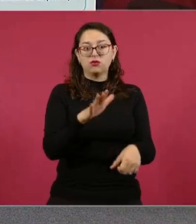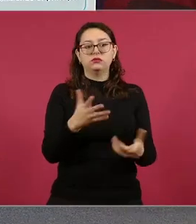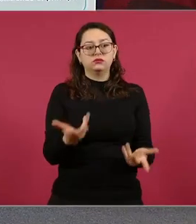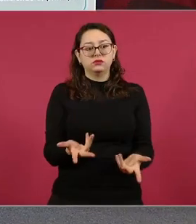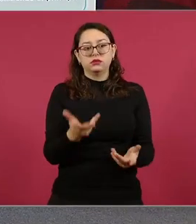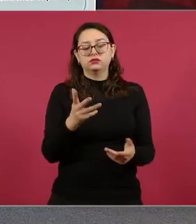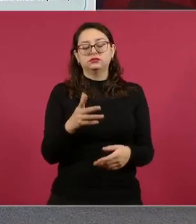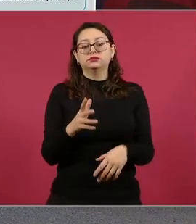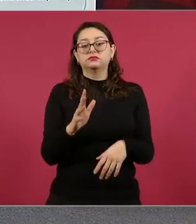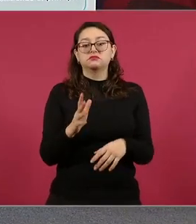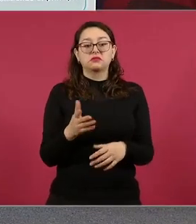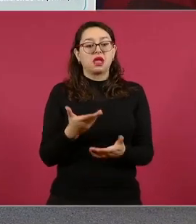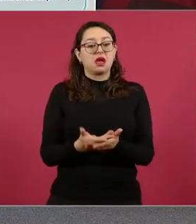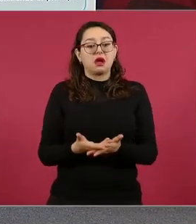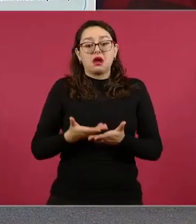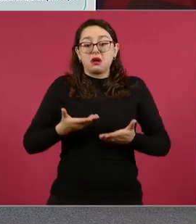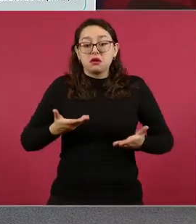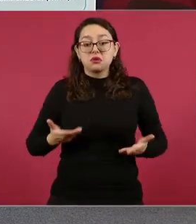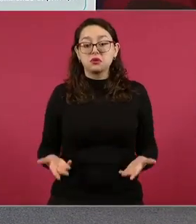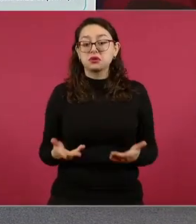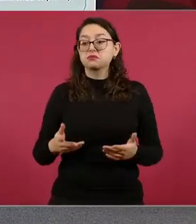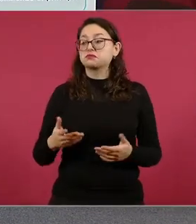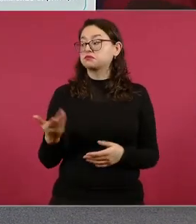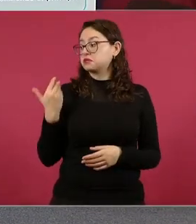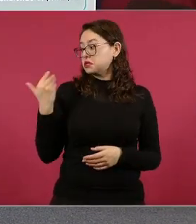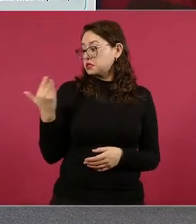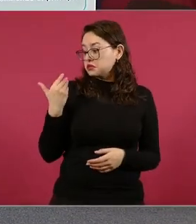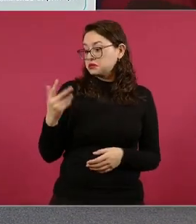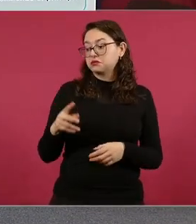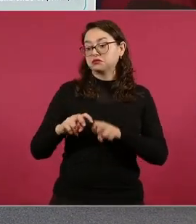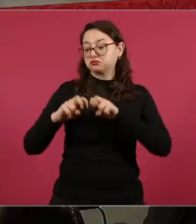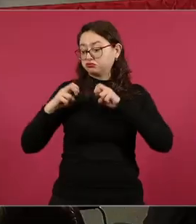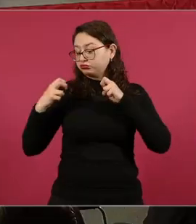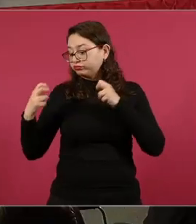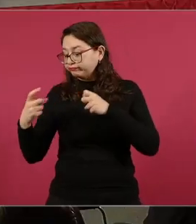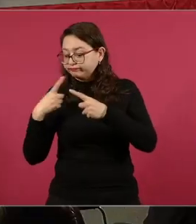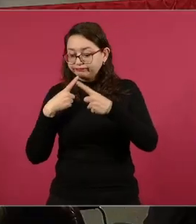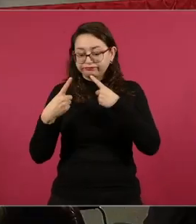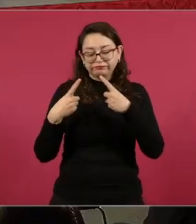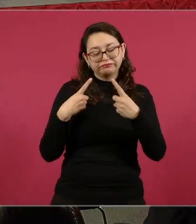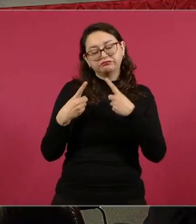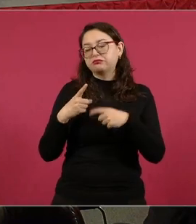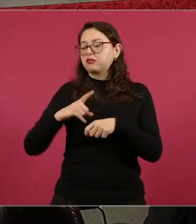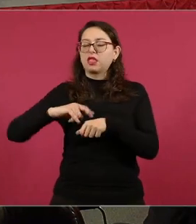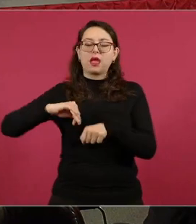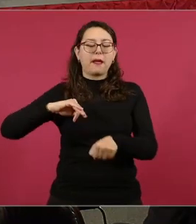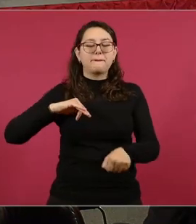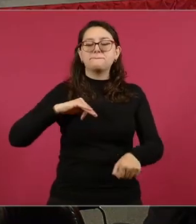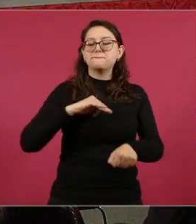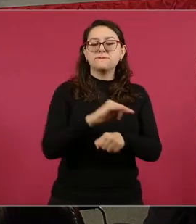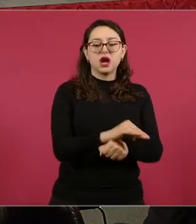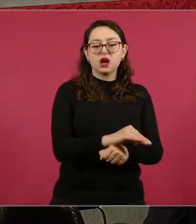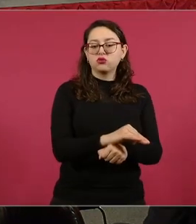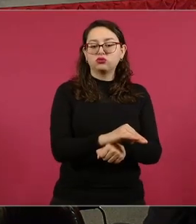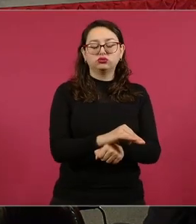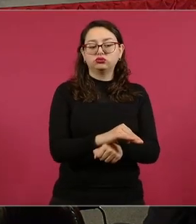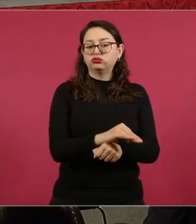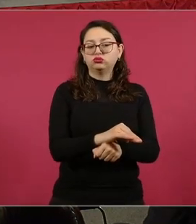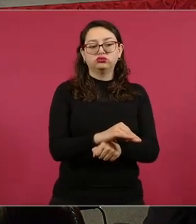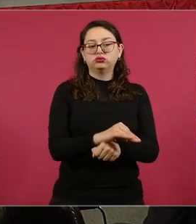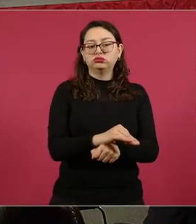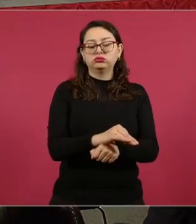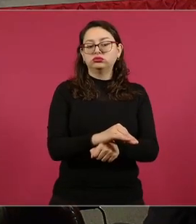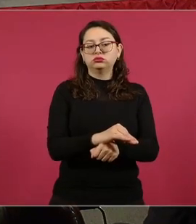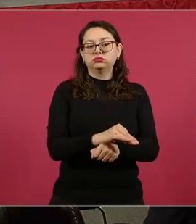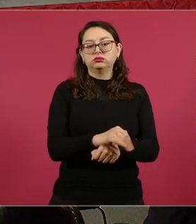mayoría de votos, uno en contra, el tribunal colegiado otorgó un amparo a Juan y ordenó